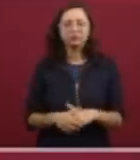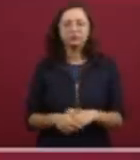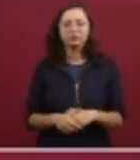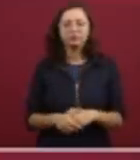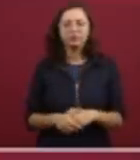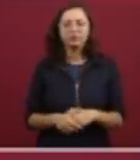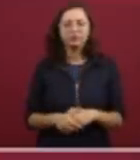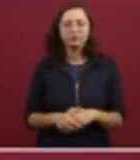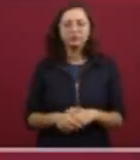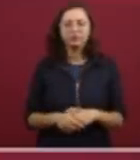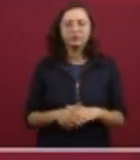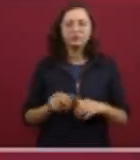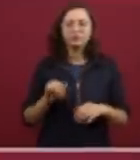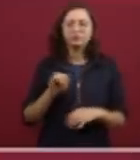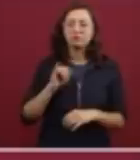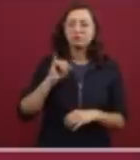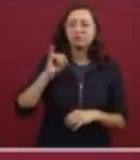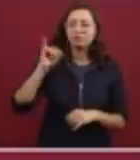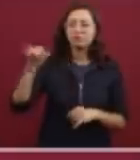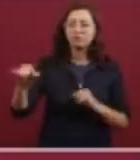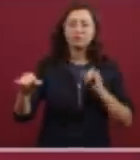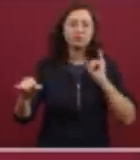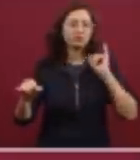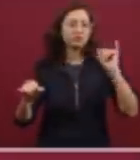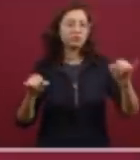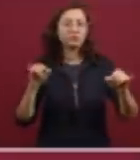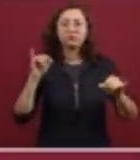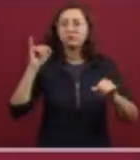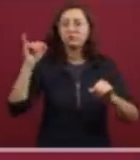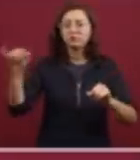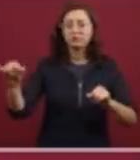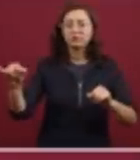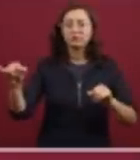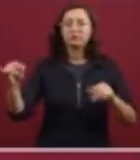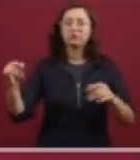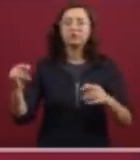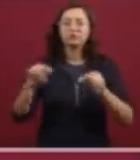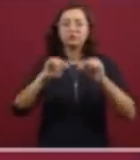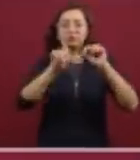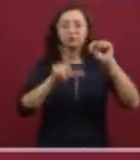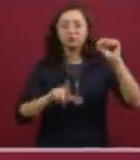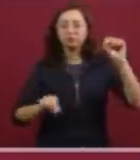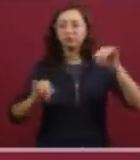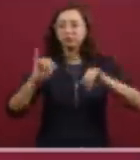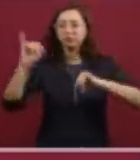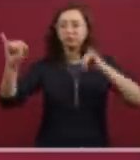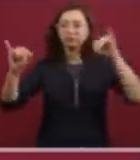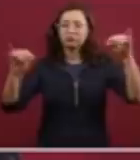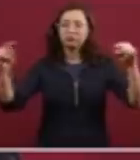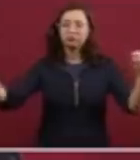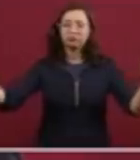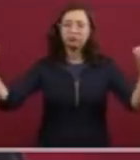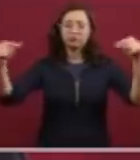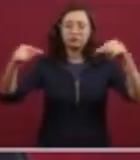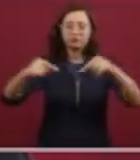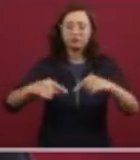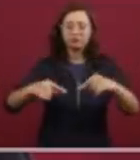desde las comunidades más apartadas hacia las ciudades. Y en el caso de las